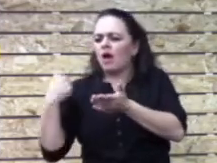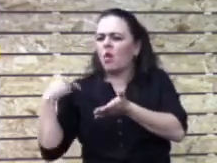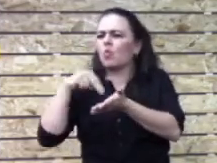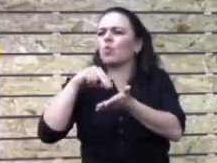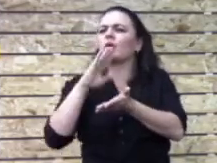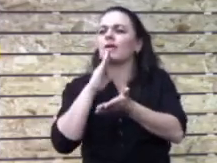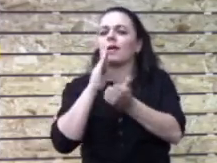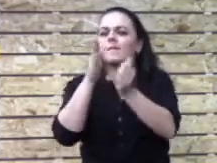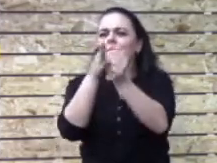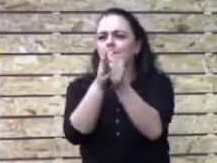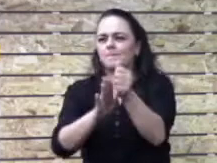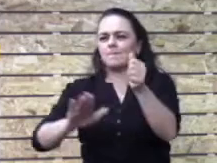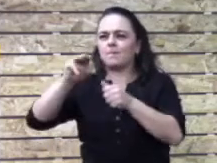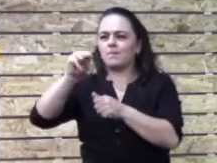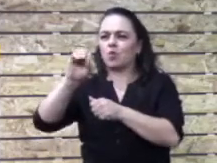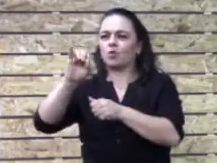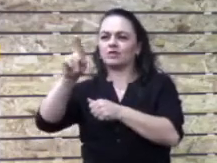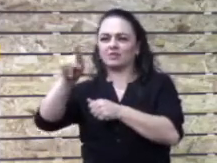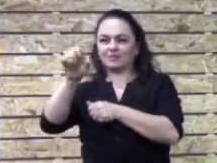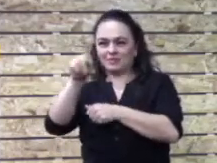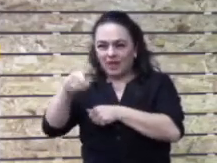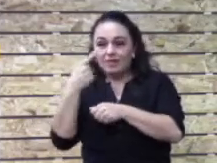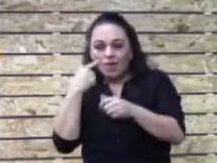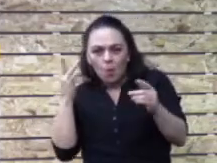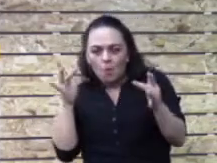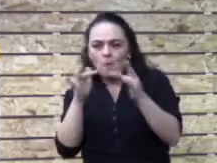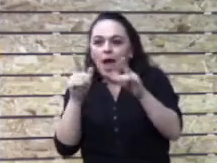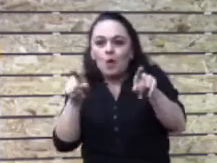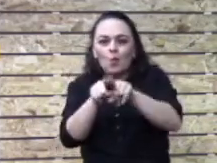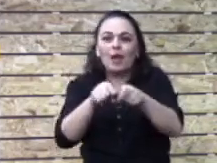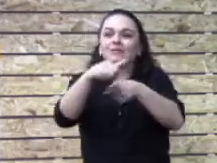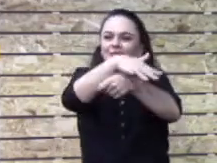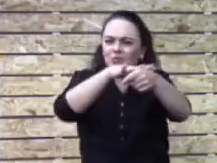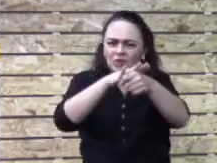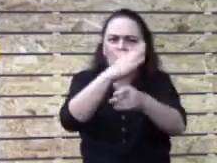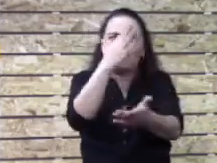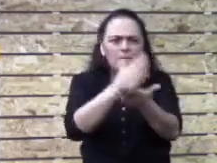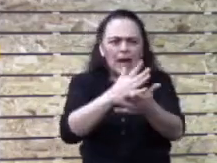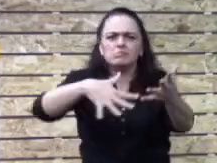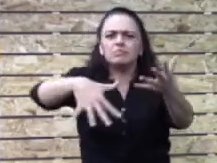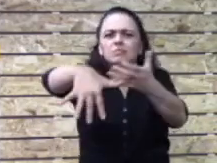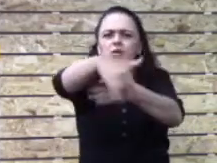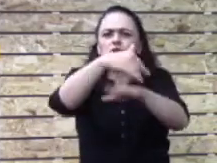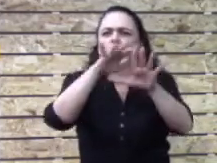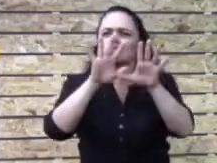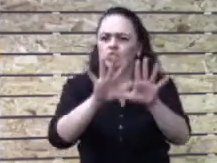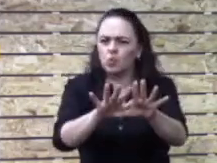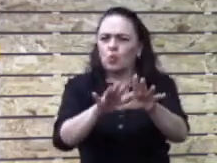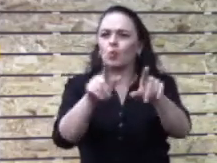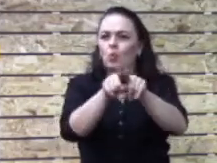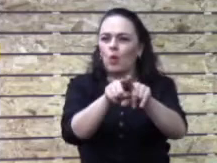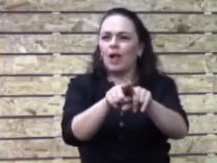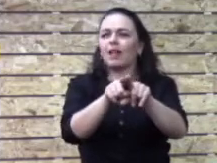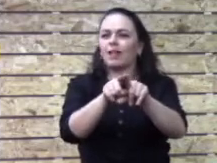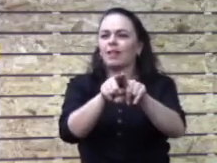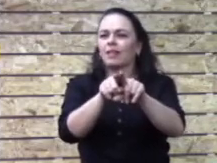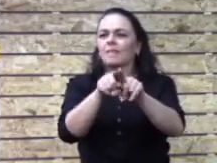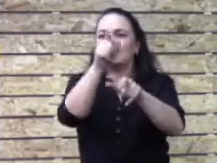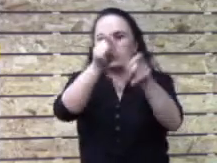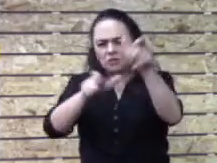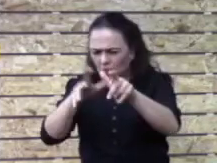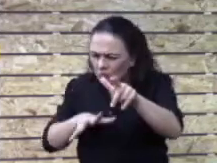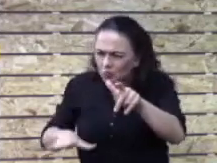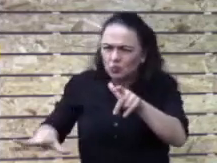en una situación de plaga, de pestilencia, como lo que se cita más adelante, estas situaciones donde las personas